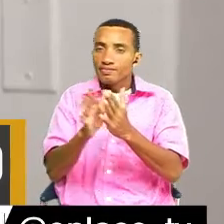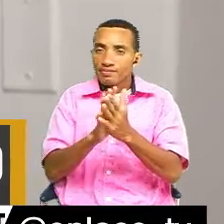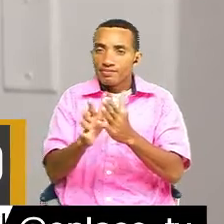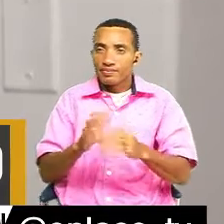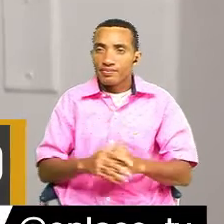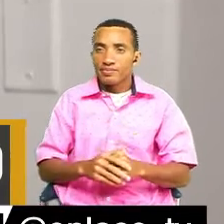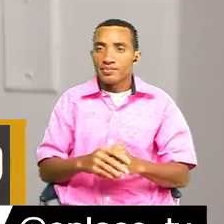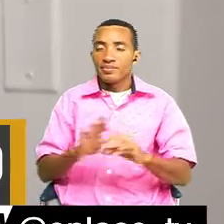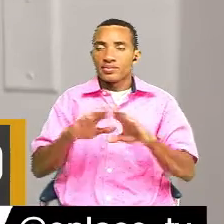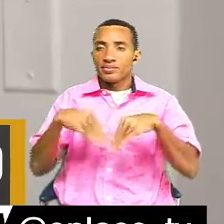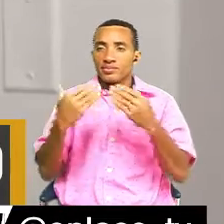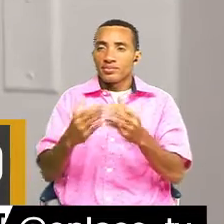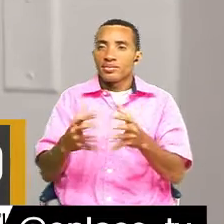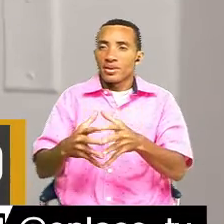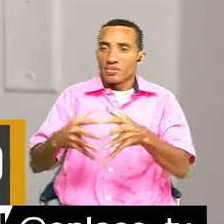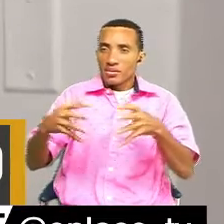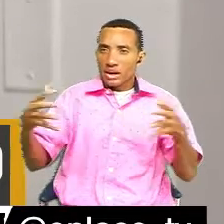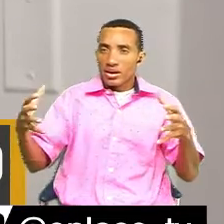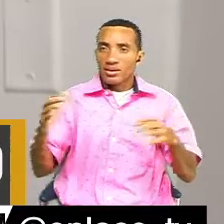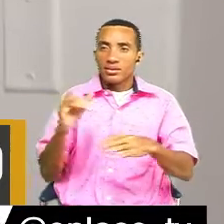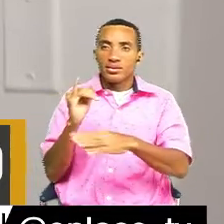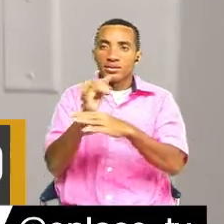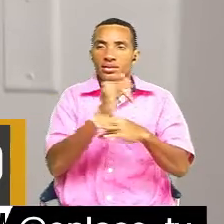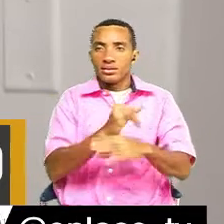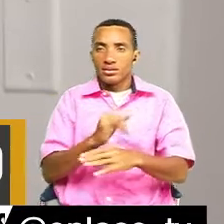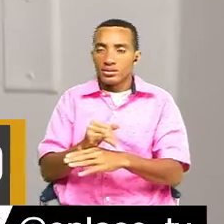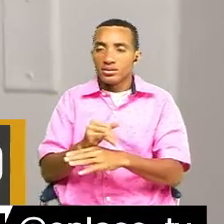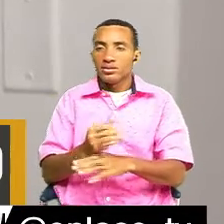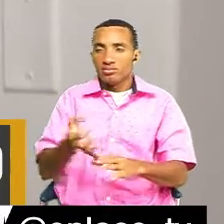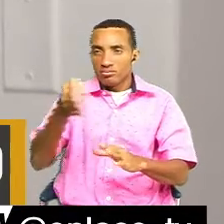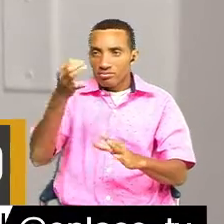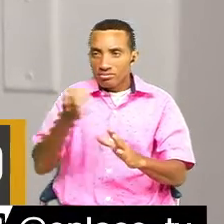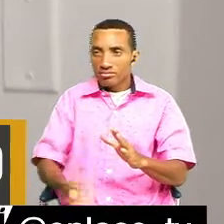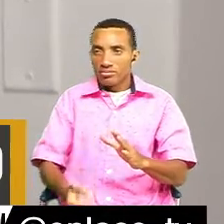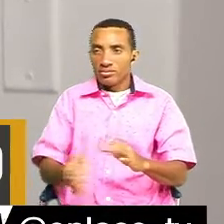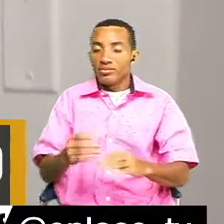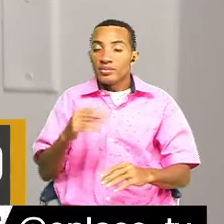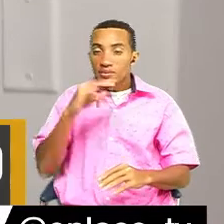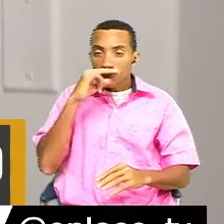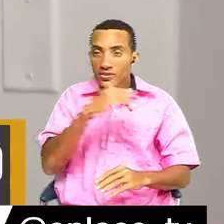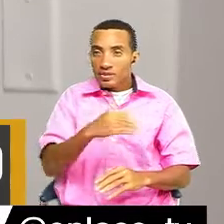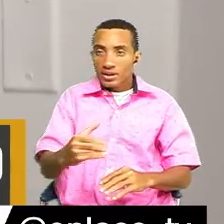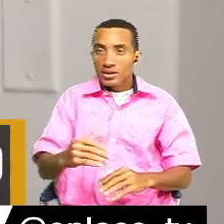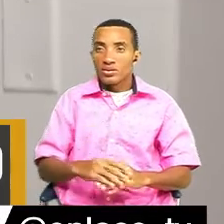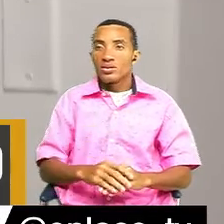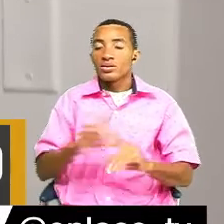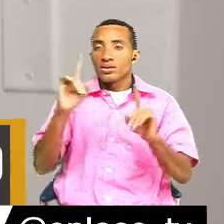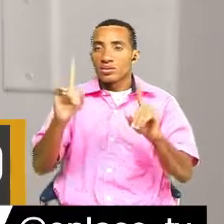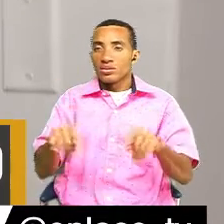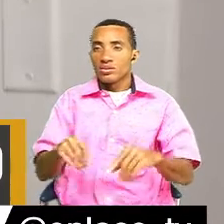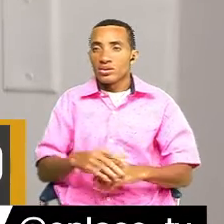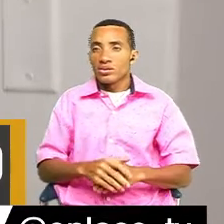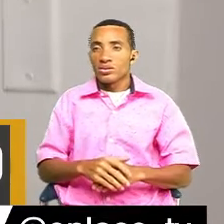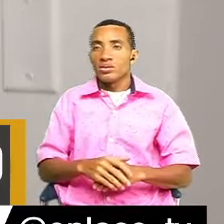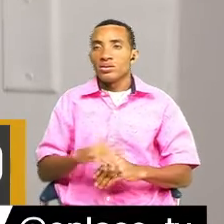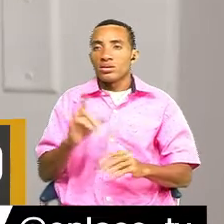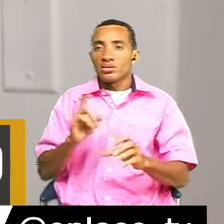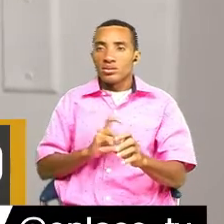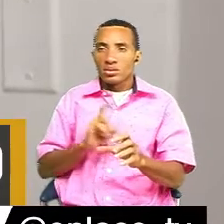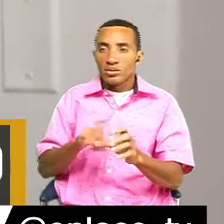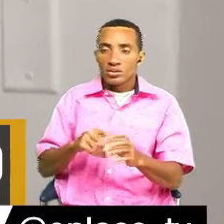el megacolegio es una institución de carácter oficial, que los niños son de carácter oficial, que los niños son pagos por